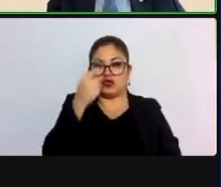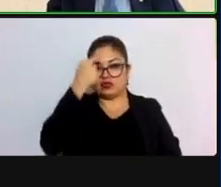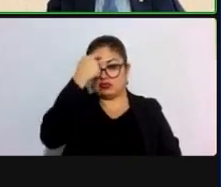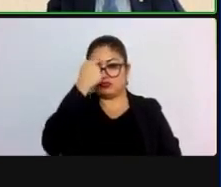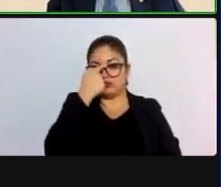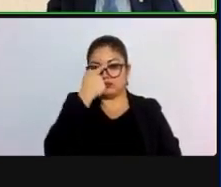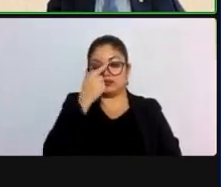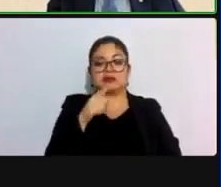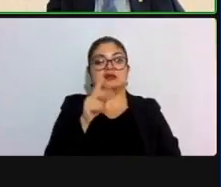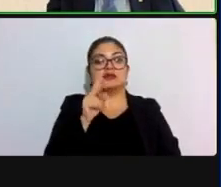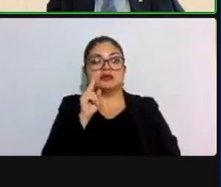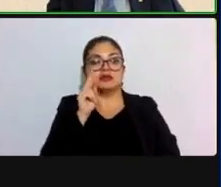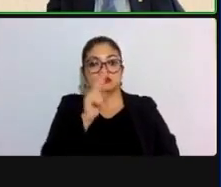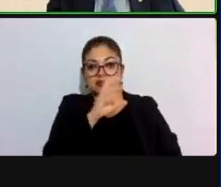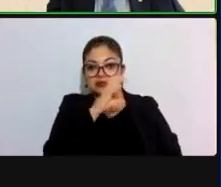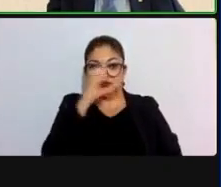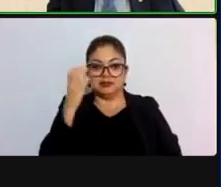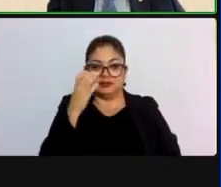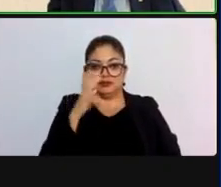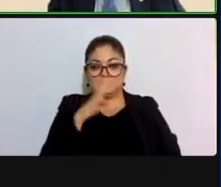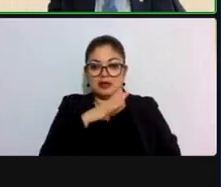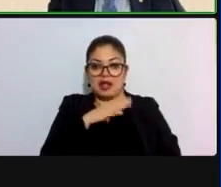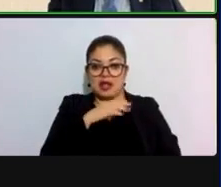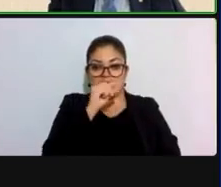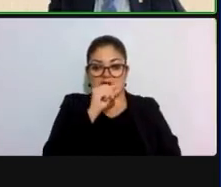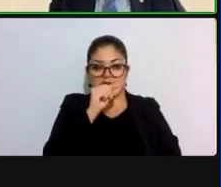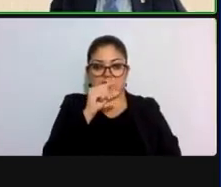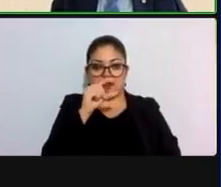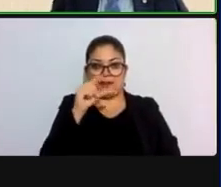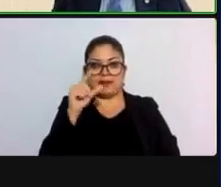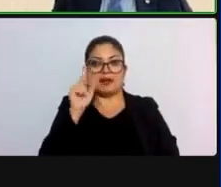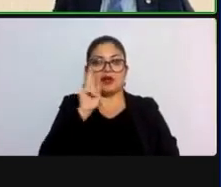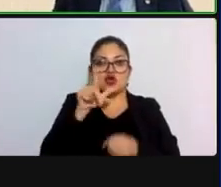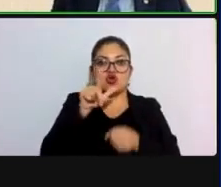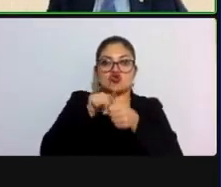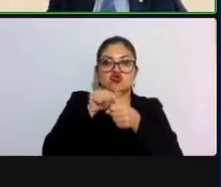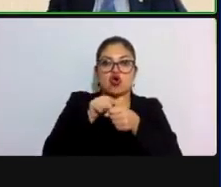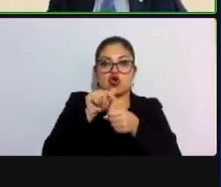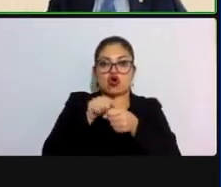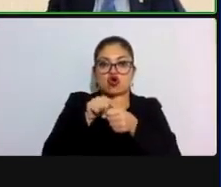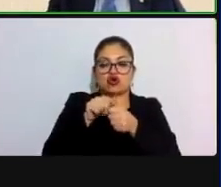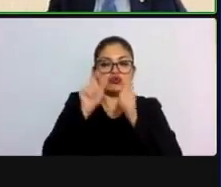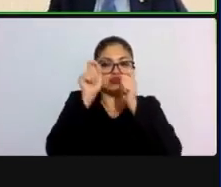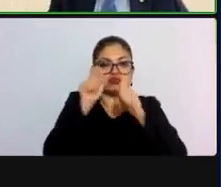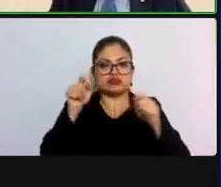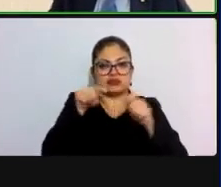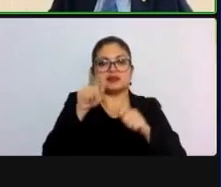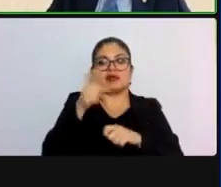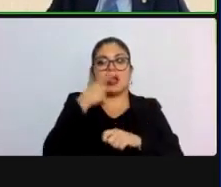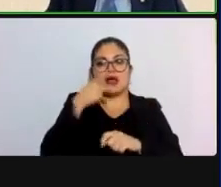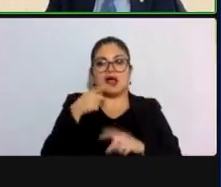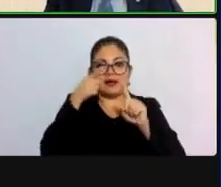en el esquema progresivo marcado en colores las diferentes estructuras a las que nos referimos. La lesión de la